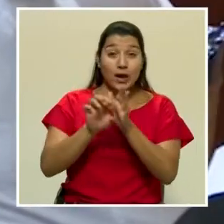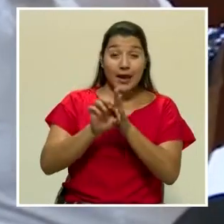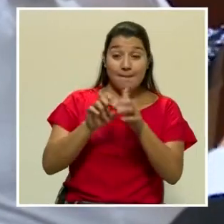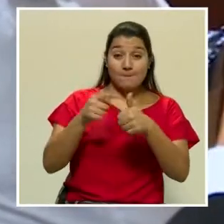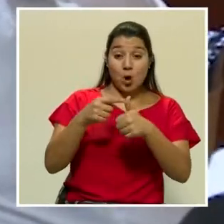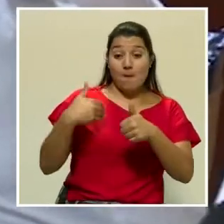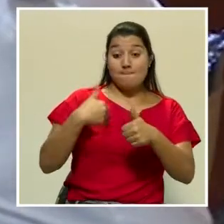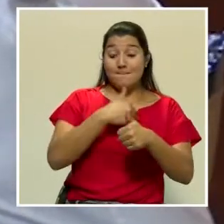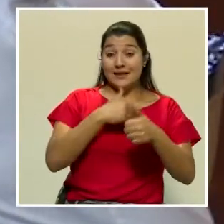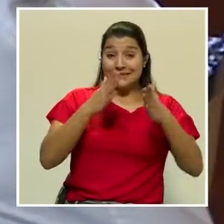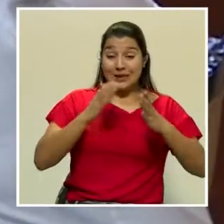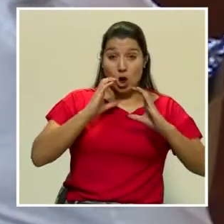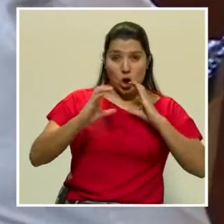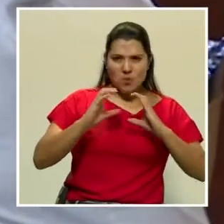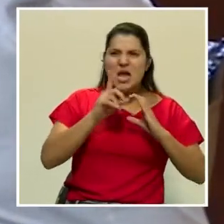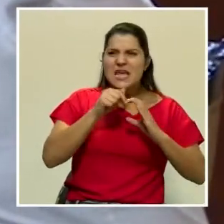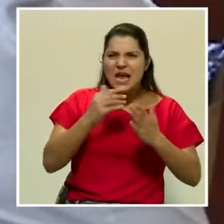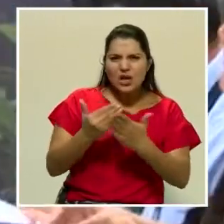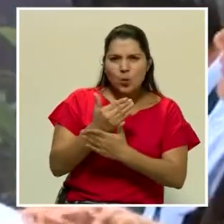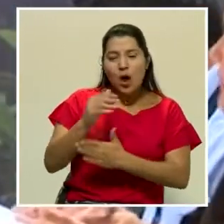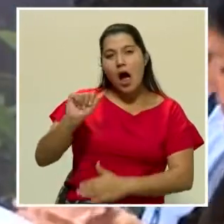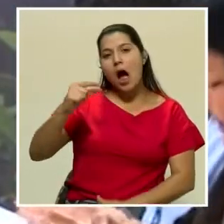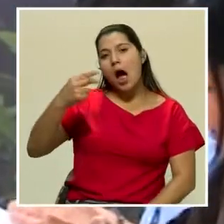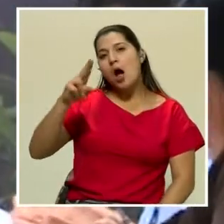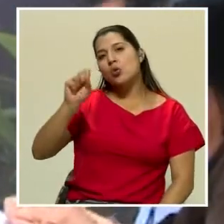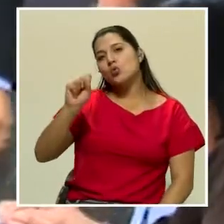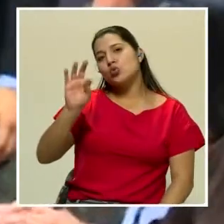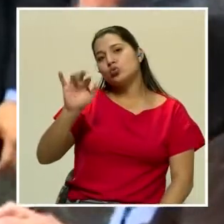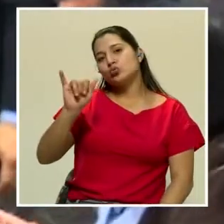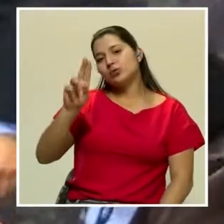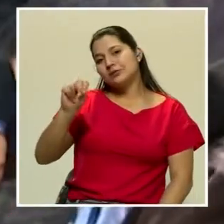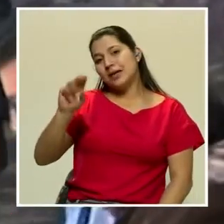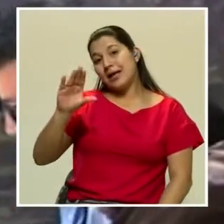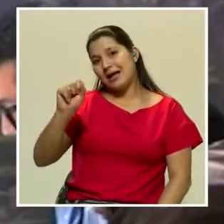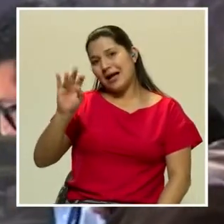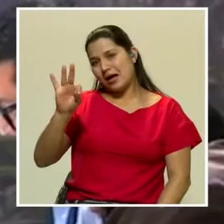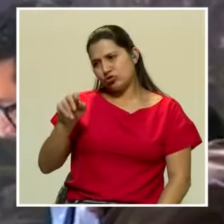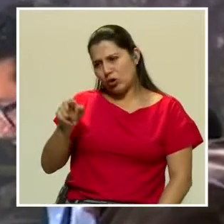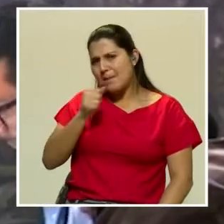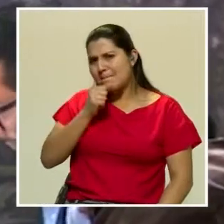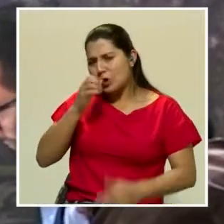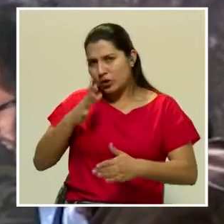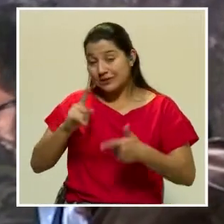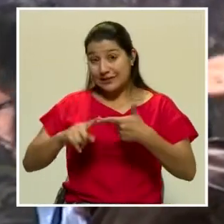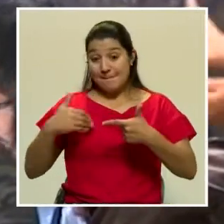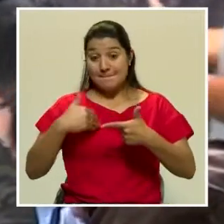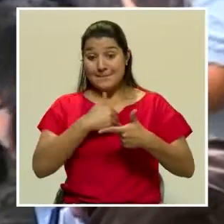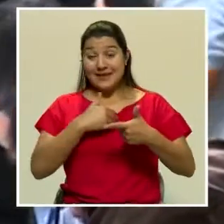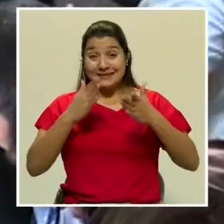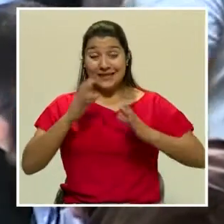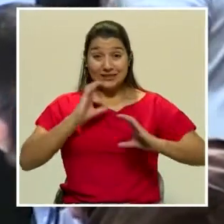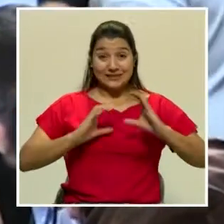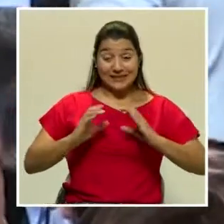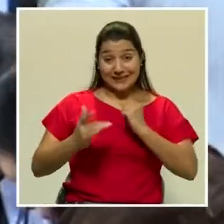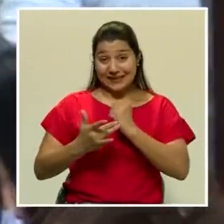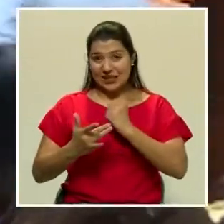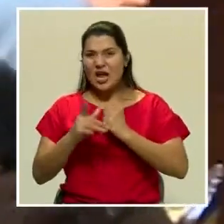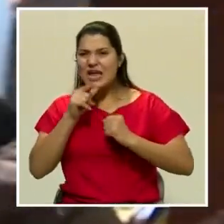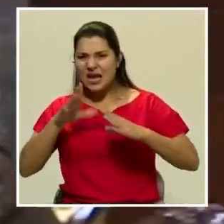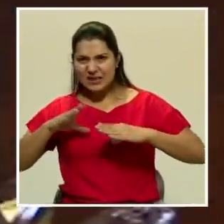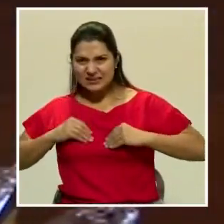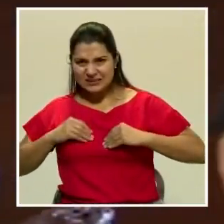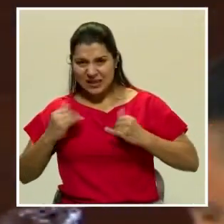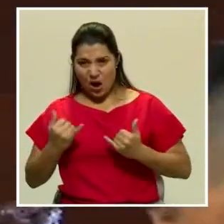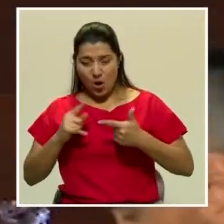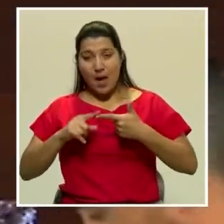de Comunicación, asumirá el cargo Agustín Castro, quien es periodista de profesión. El Ministerio de Ciencia y Tecnología será asumido por la